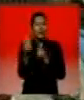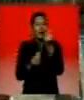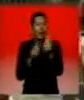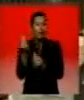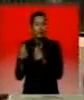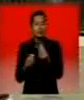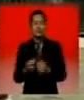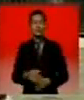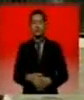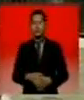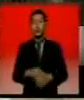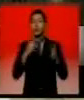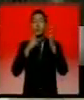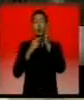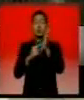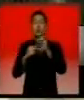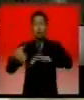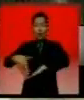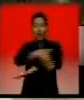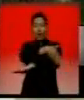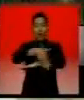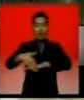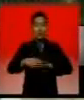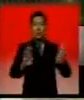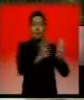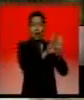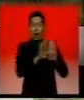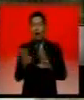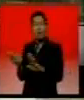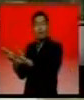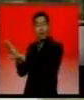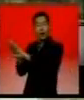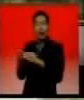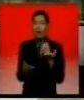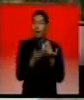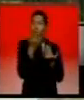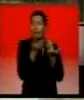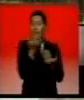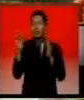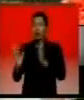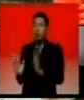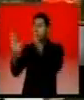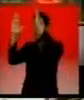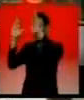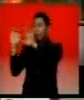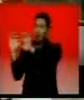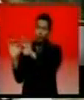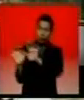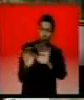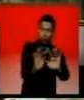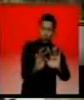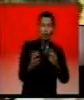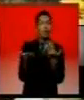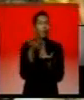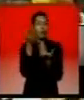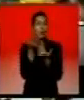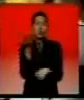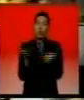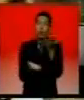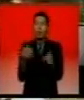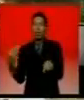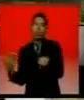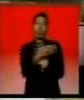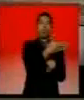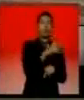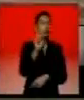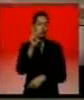facilidad a que los empleados, las personas puedan salir con mayor facilidad, sin que se corra el riesgo de ser atropellada